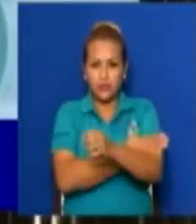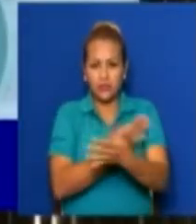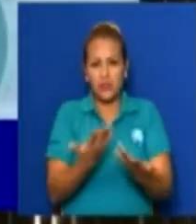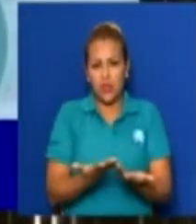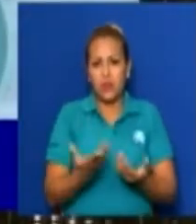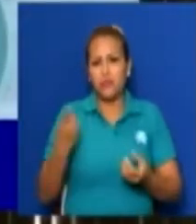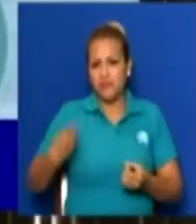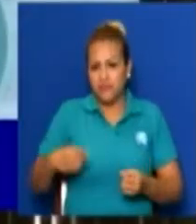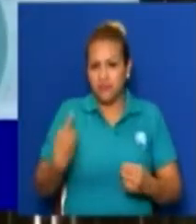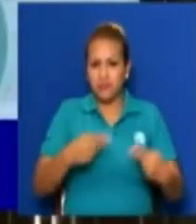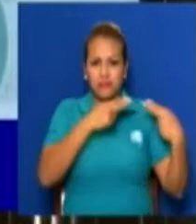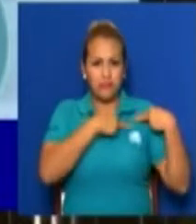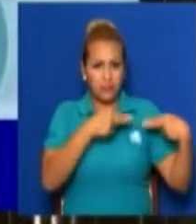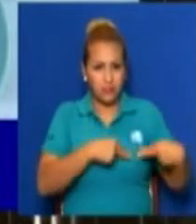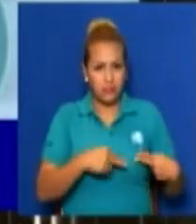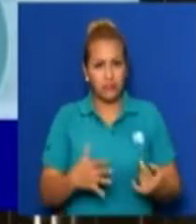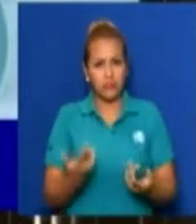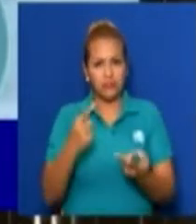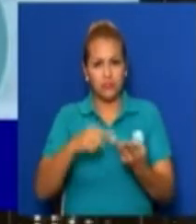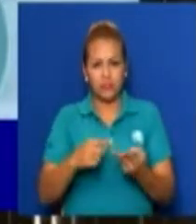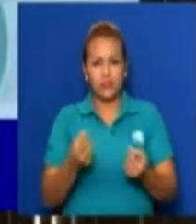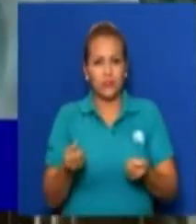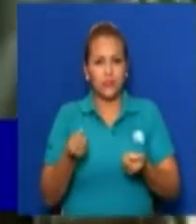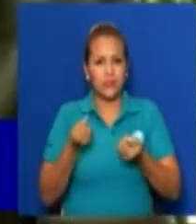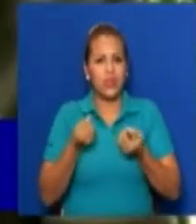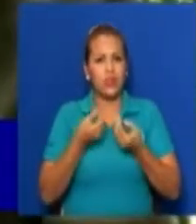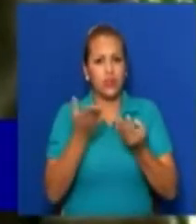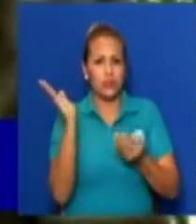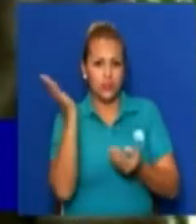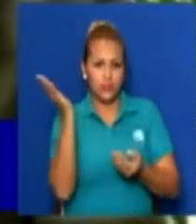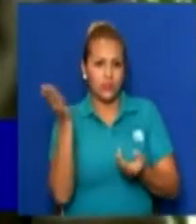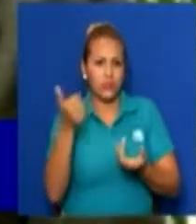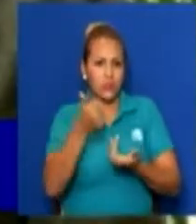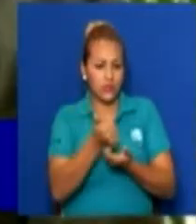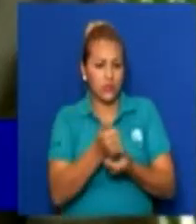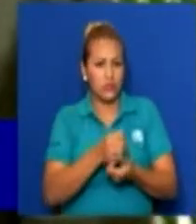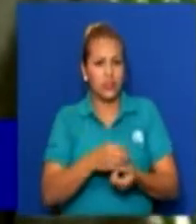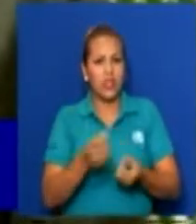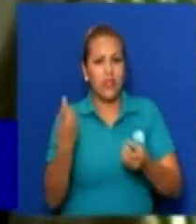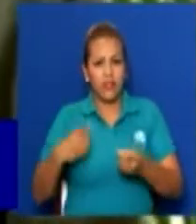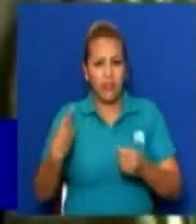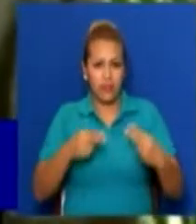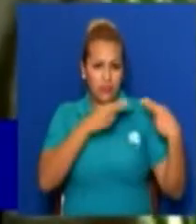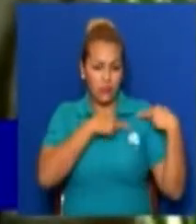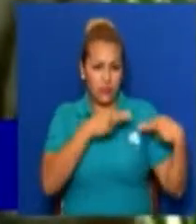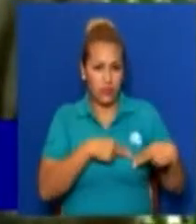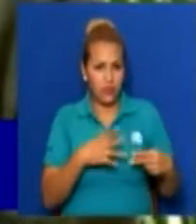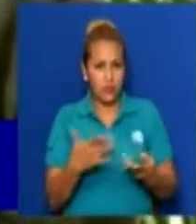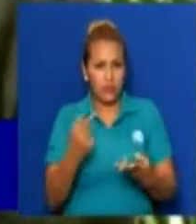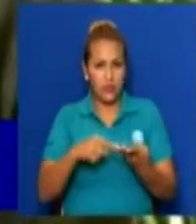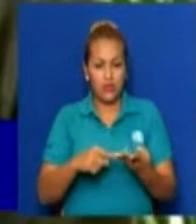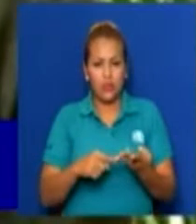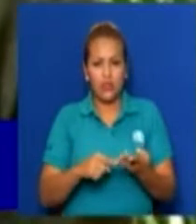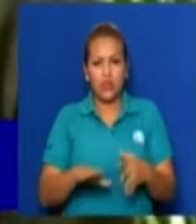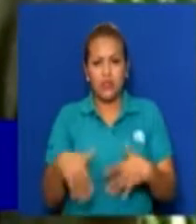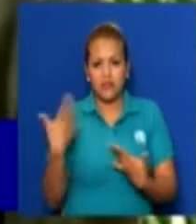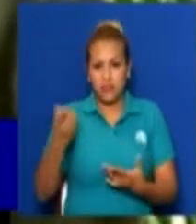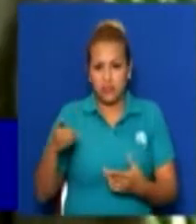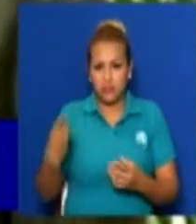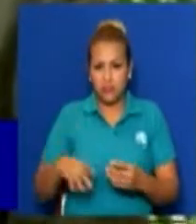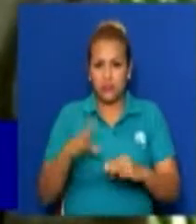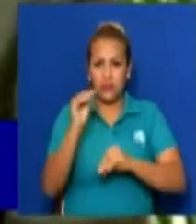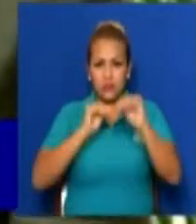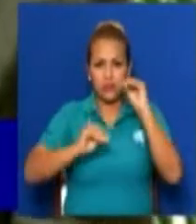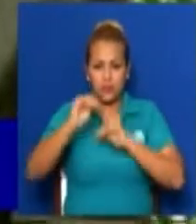Universal de Derechos Humanos, la Convención Americana de Derechos Humanos, el Pacto Internacional de Derechos Económicos, Sociales